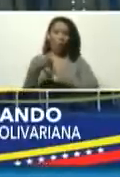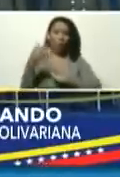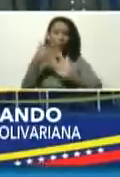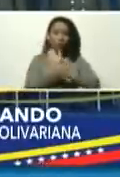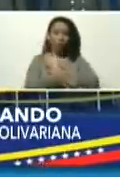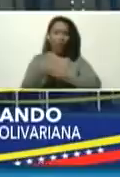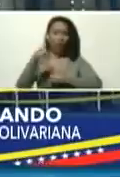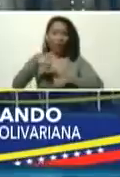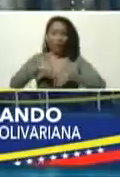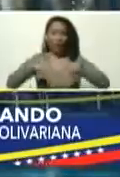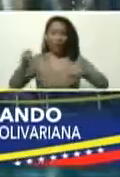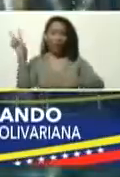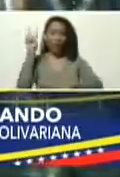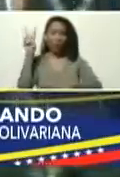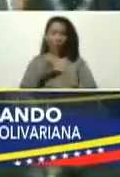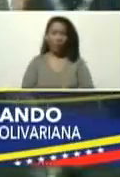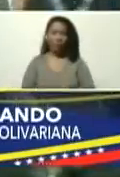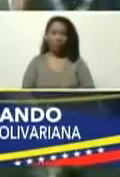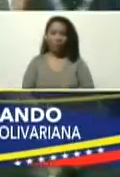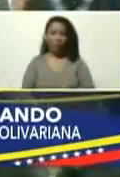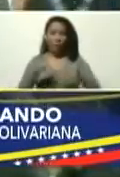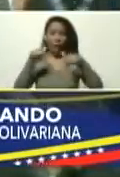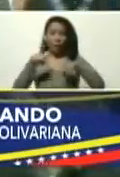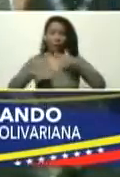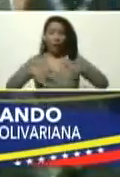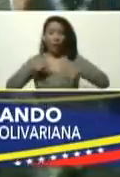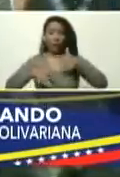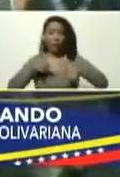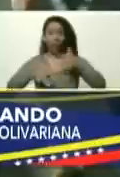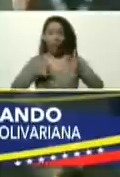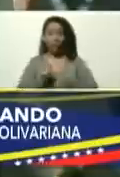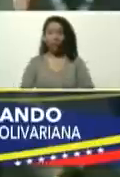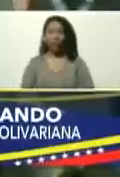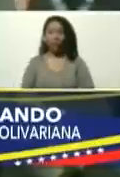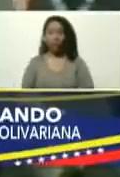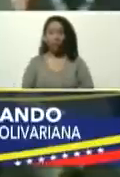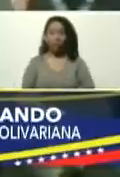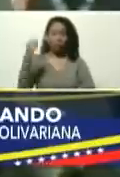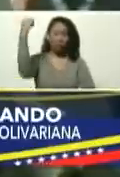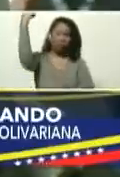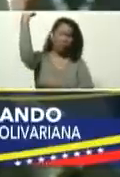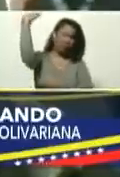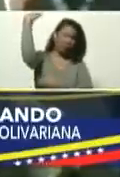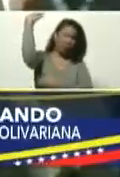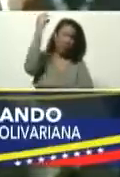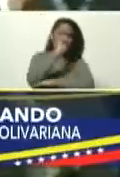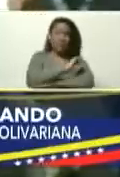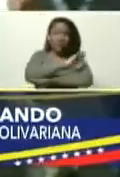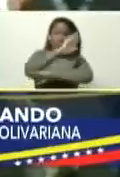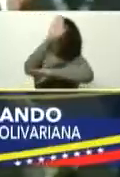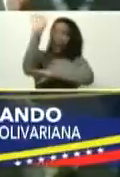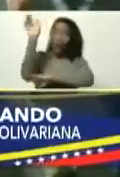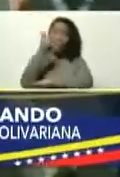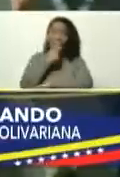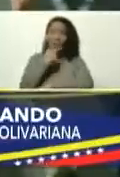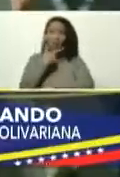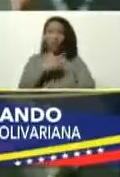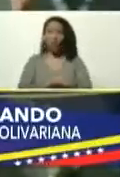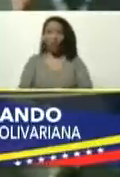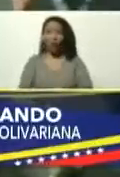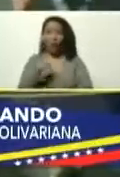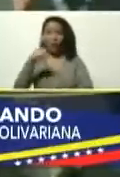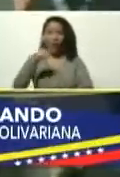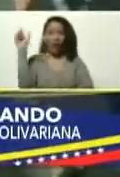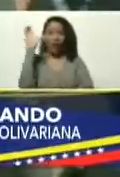nuestras tierras. Así que este acto hoy, con este sol y este cielo tan hermoso en